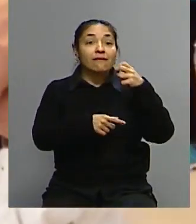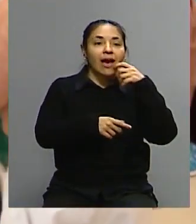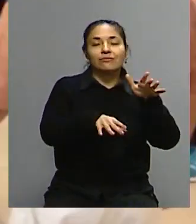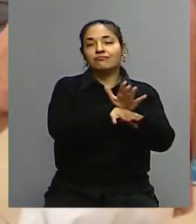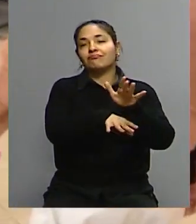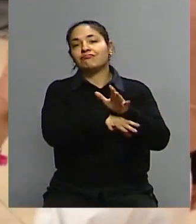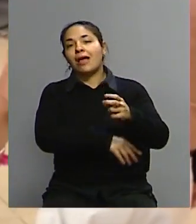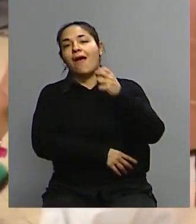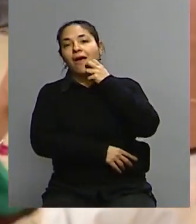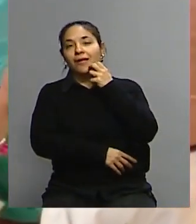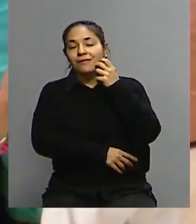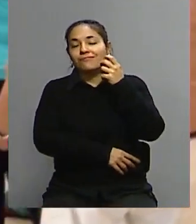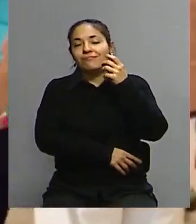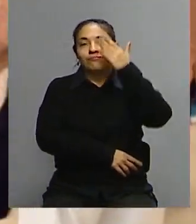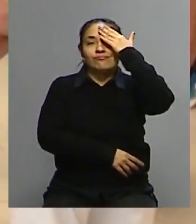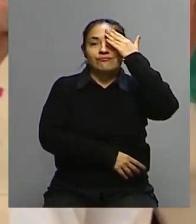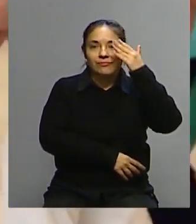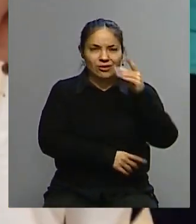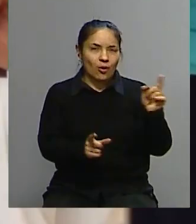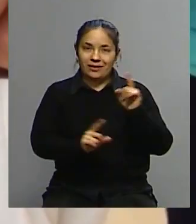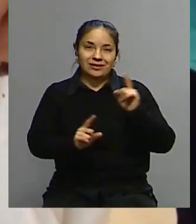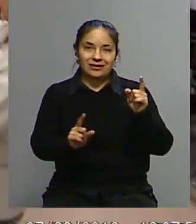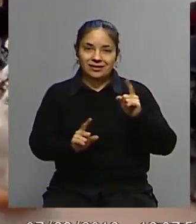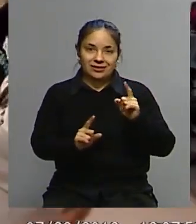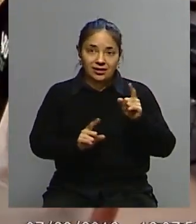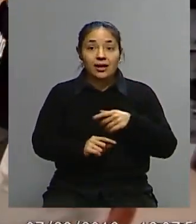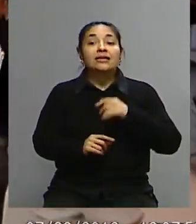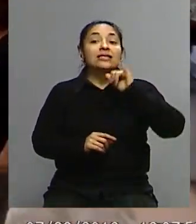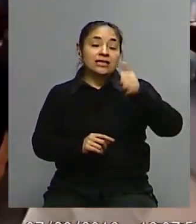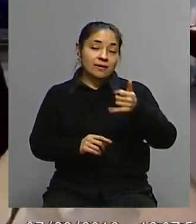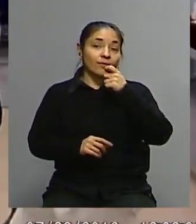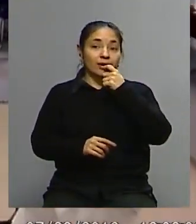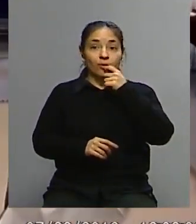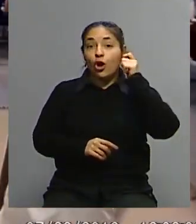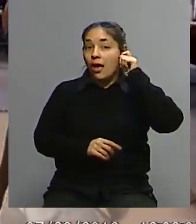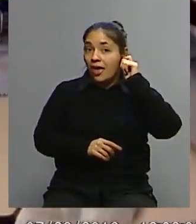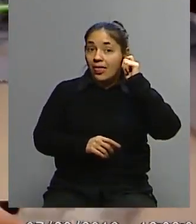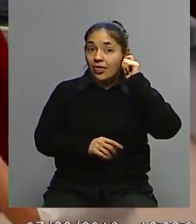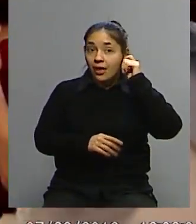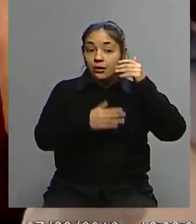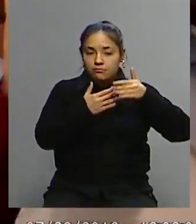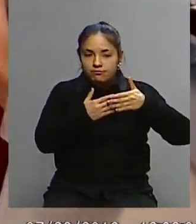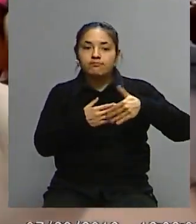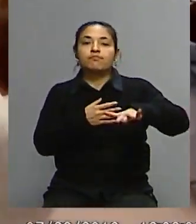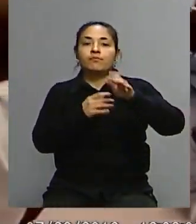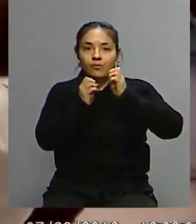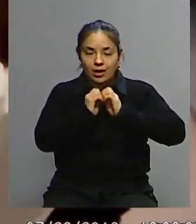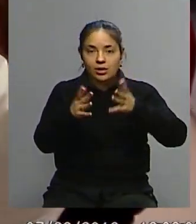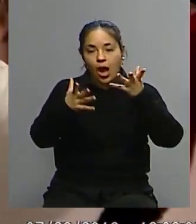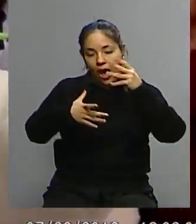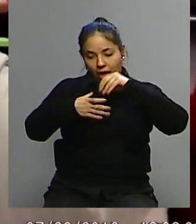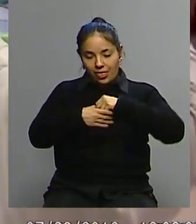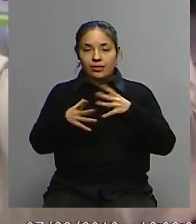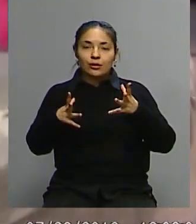no son lo mismo. ¿Sí? Sí es cierto, uno no puede negar que a determinada edad puede empezar un deterioro. ¿Sí? Un deterioro orgánico y quizás